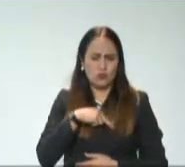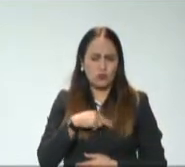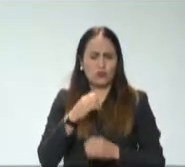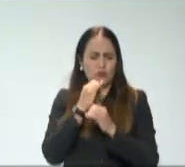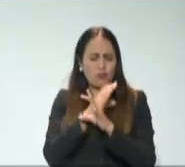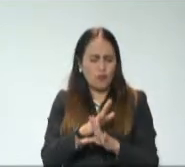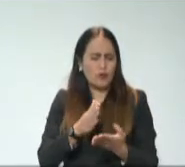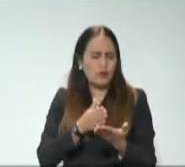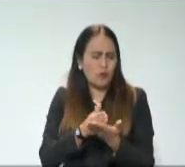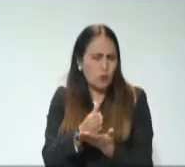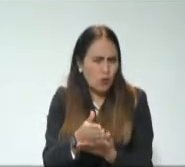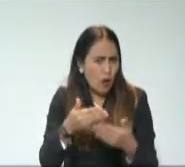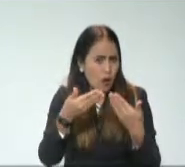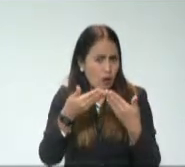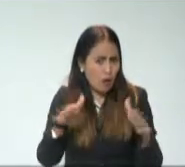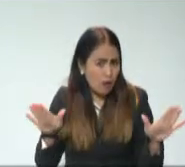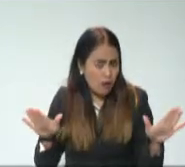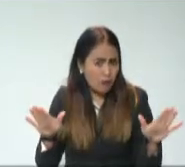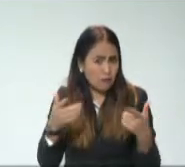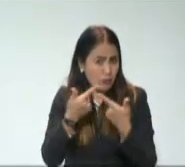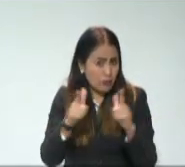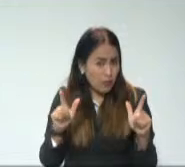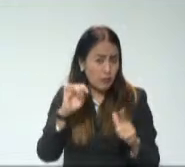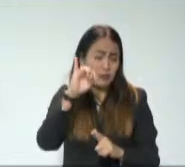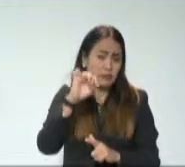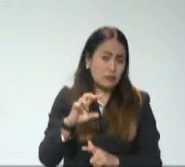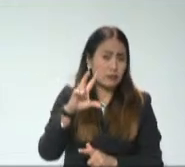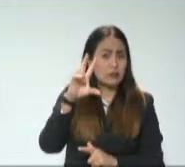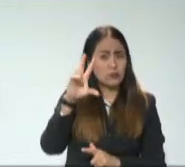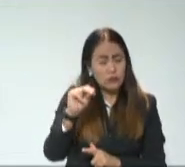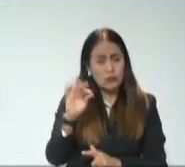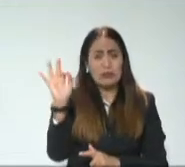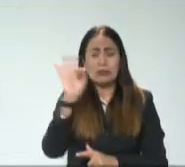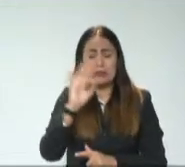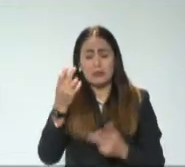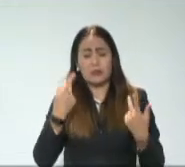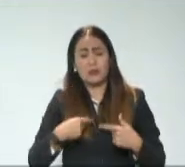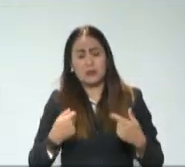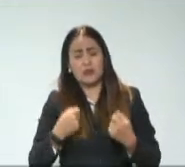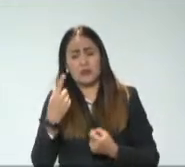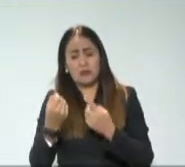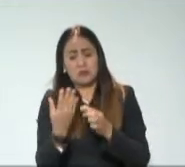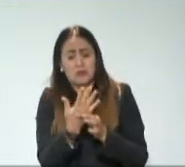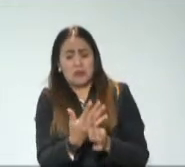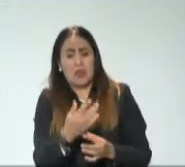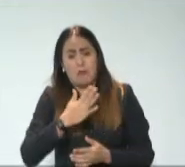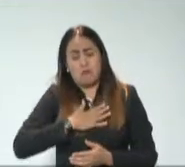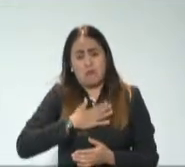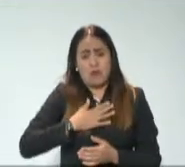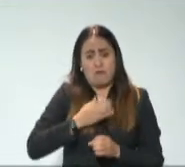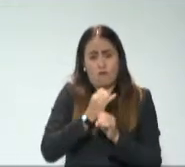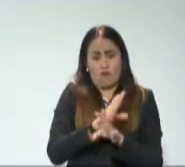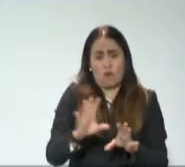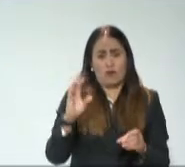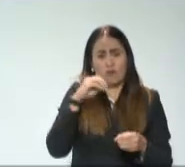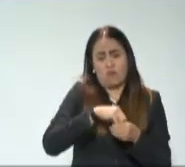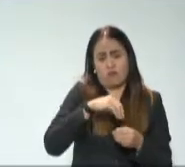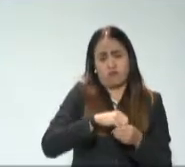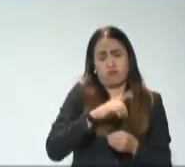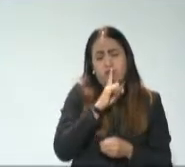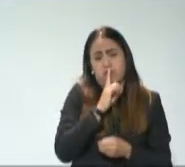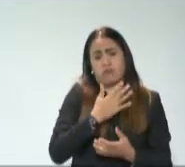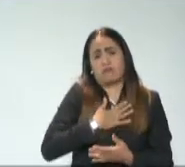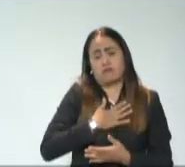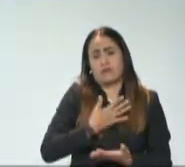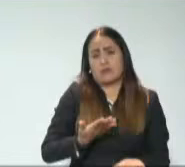acceso a esa información que puede ser considerada totalmente privada y puede ser también